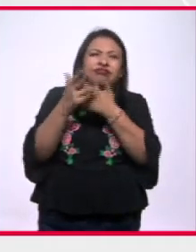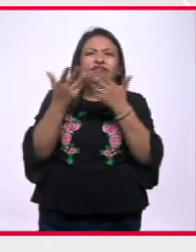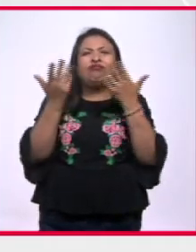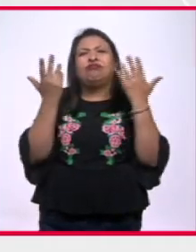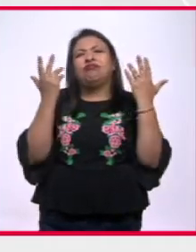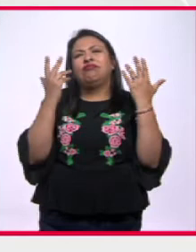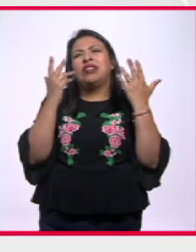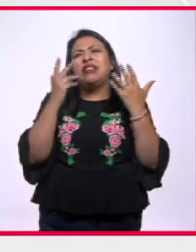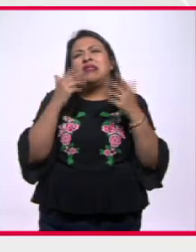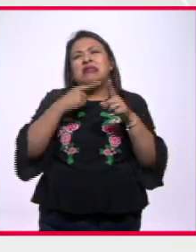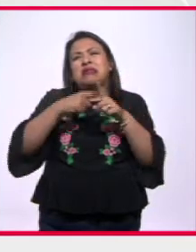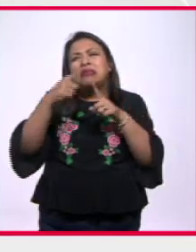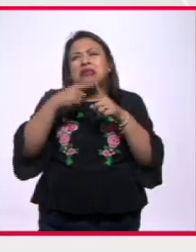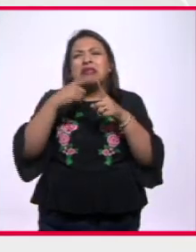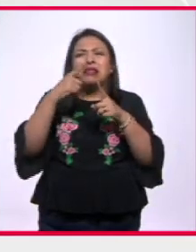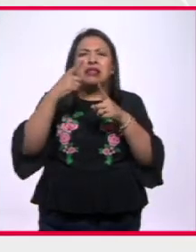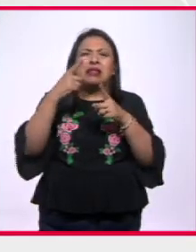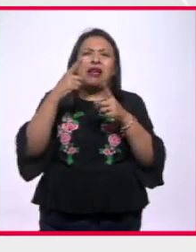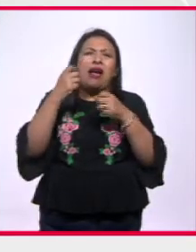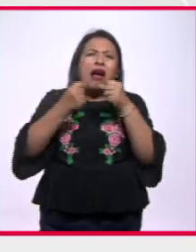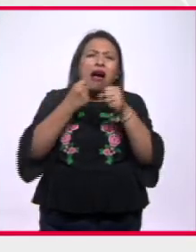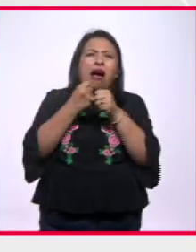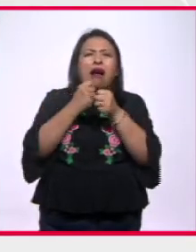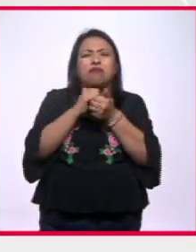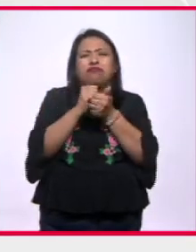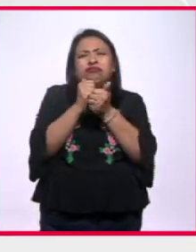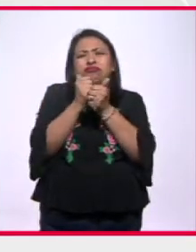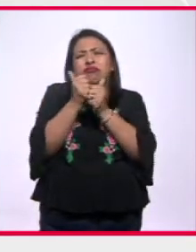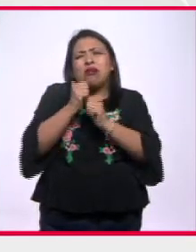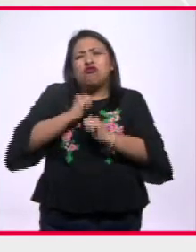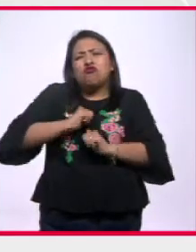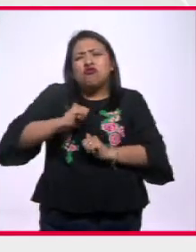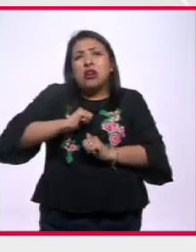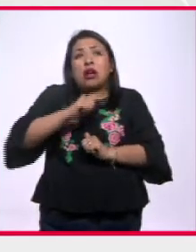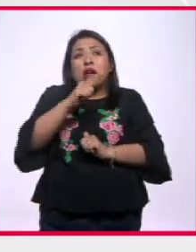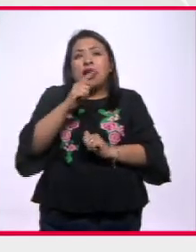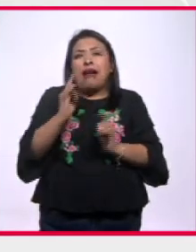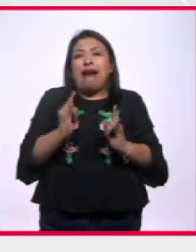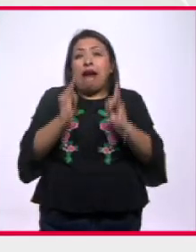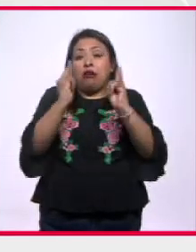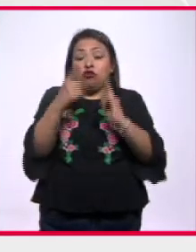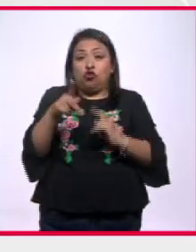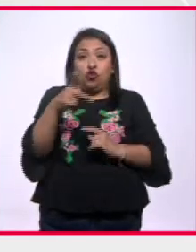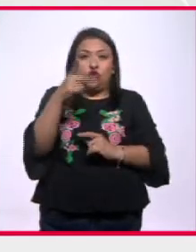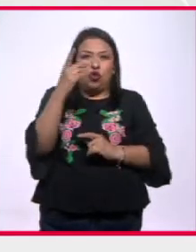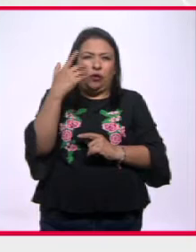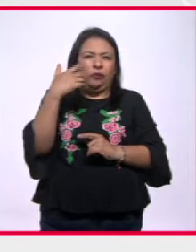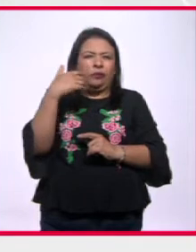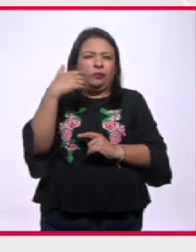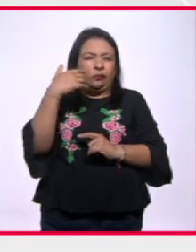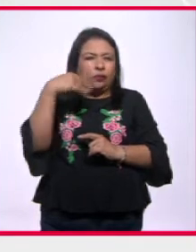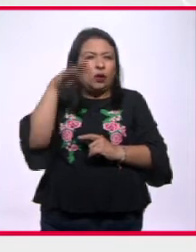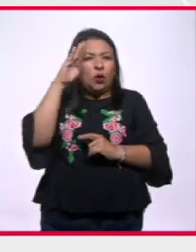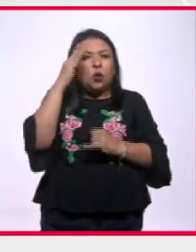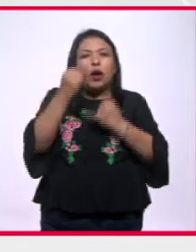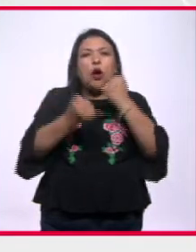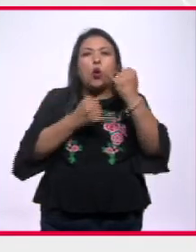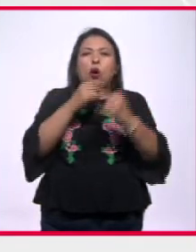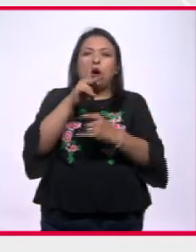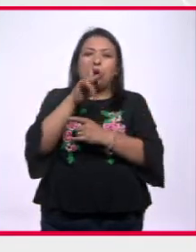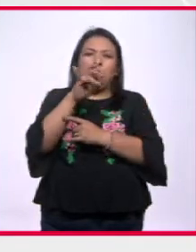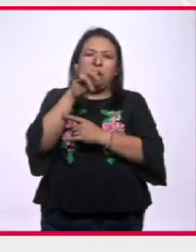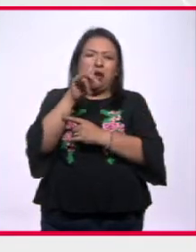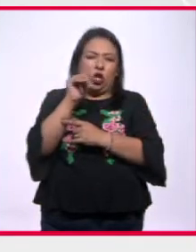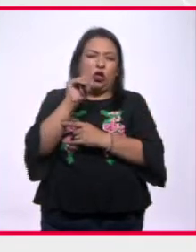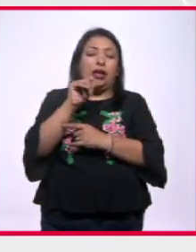inclemencia del tiempo y los años que son las canchas que hubo en cuba' muy importantes del juego pelota vasca' hay